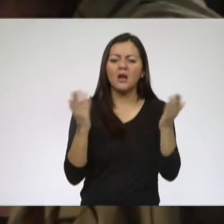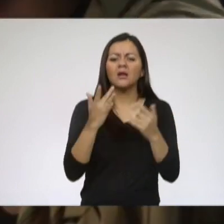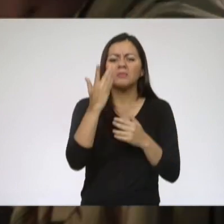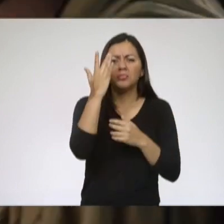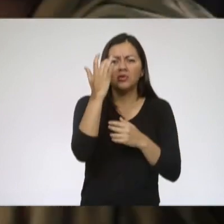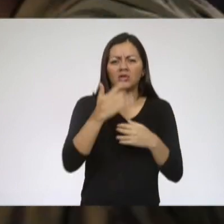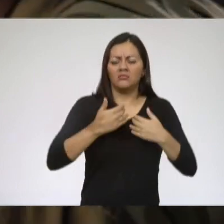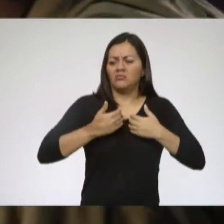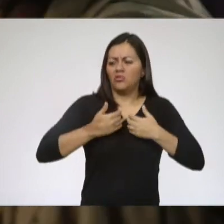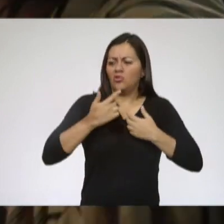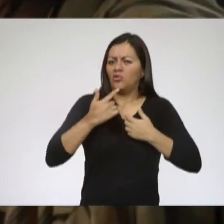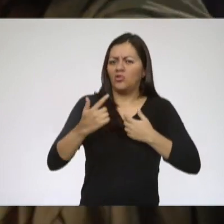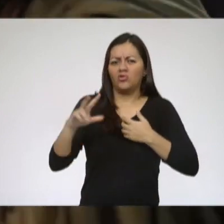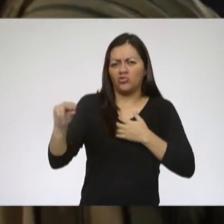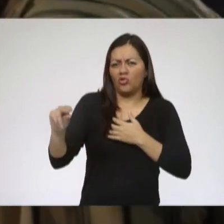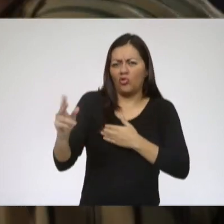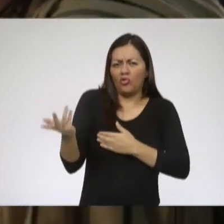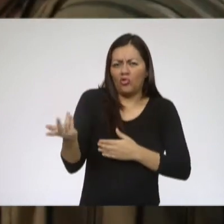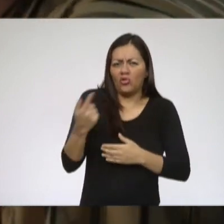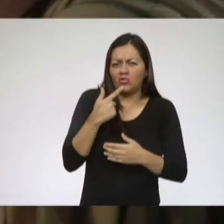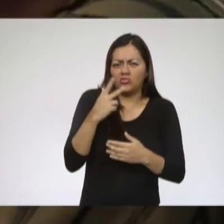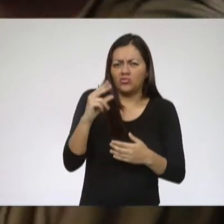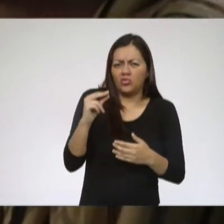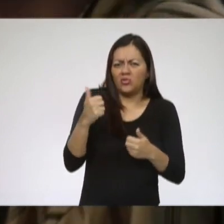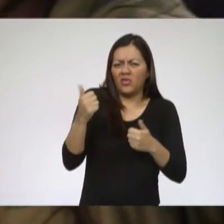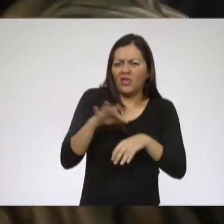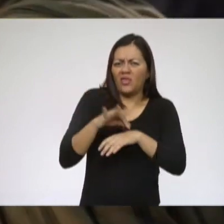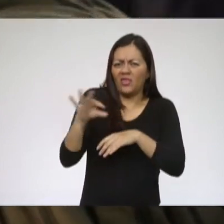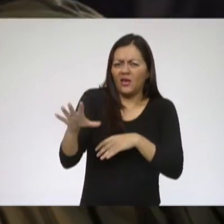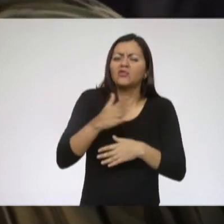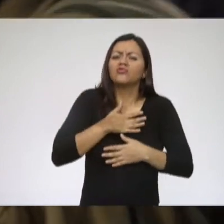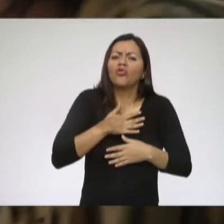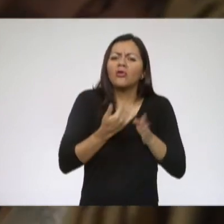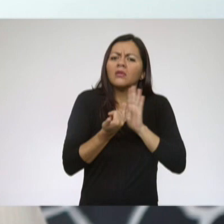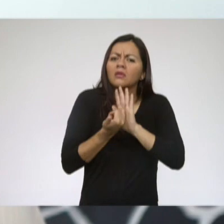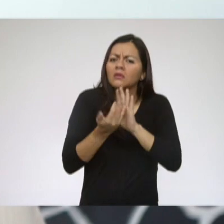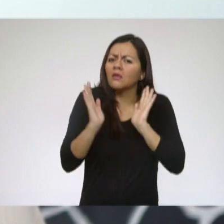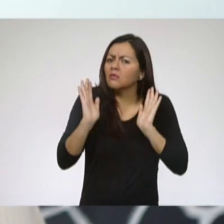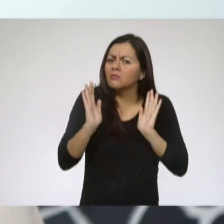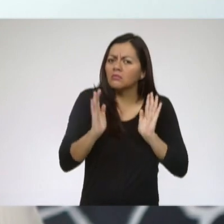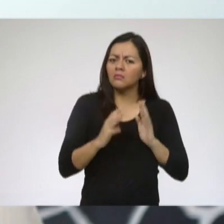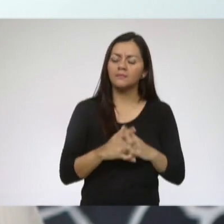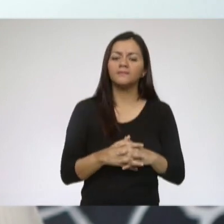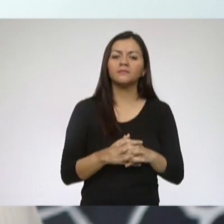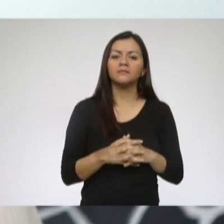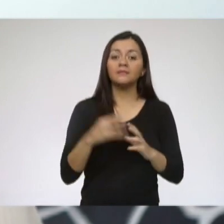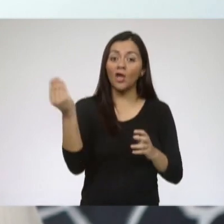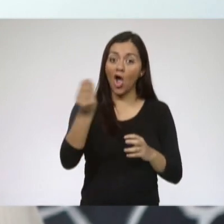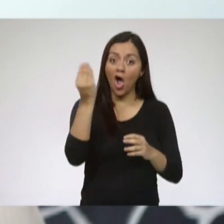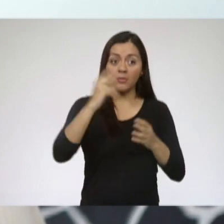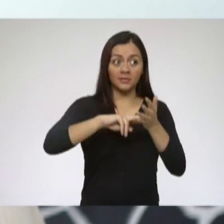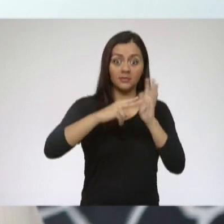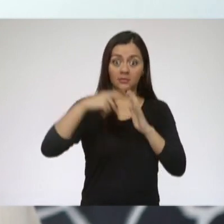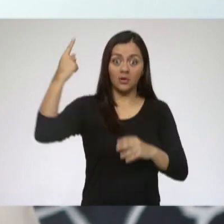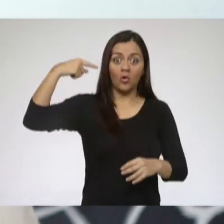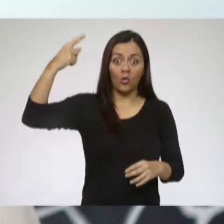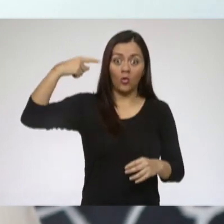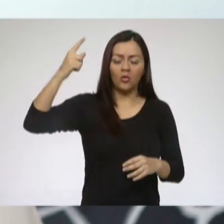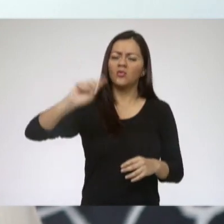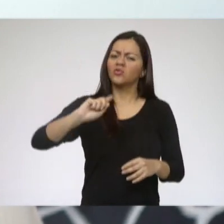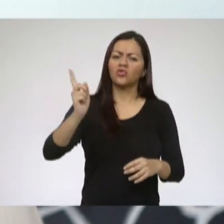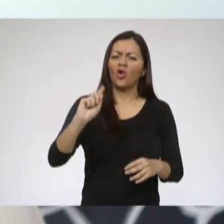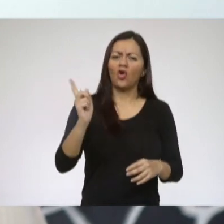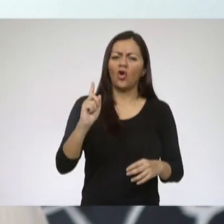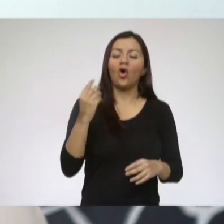tú eres el que dices, eso no está bien. Es que tú te identificas con eso. Los jóvenes no son locos. Son personas